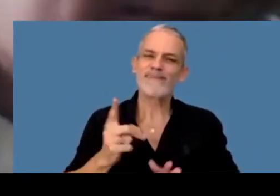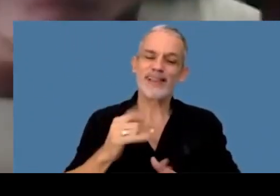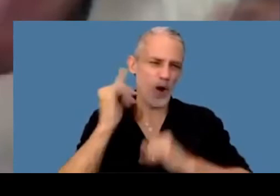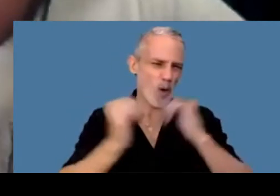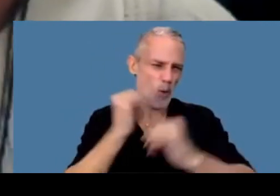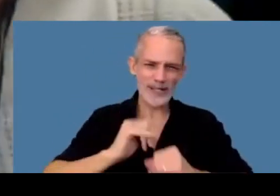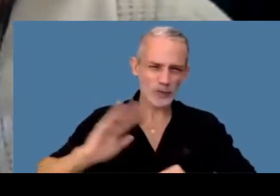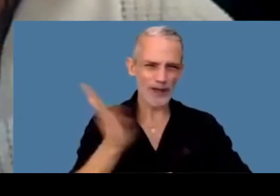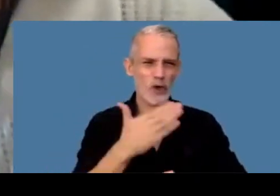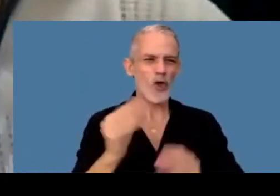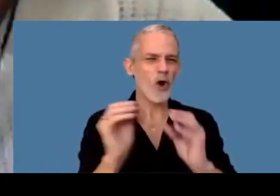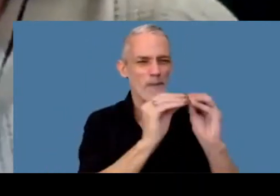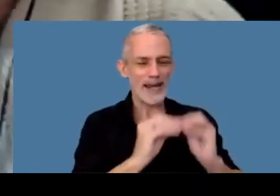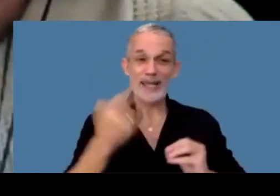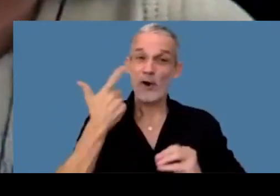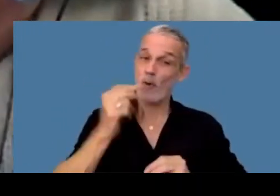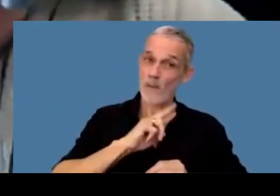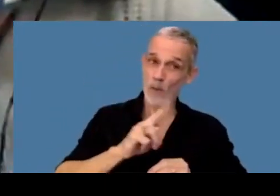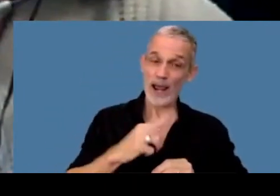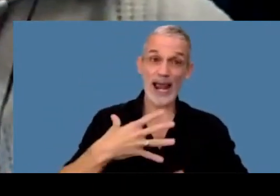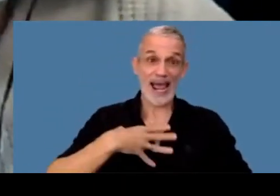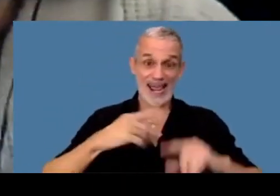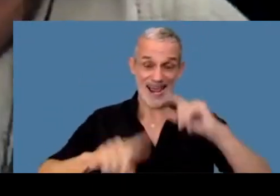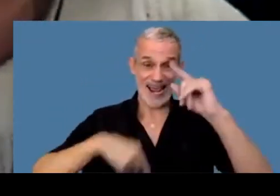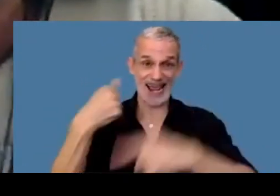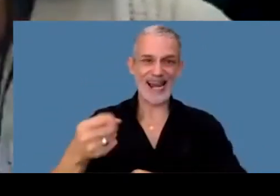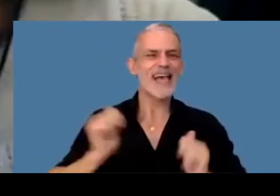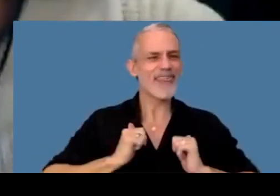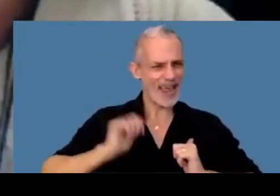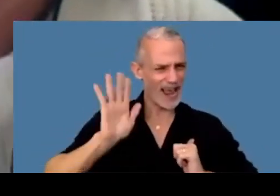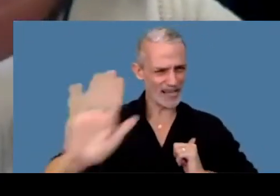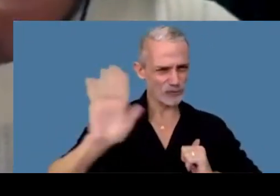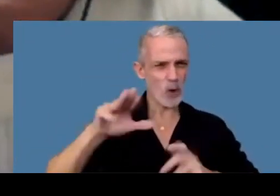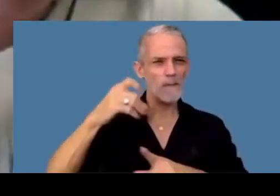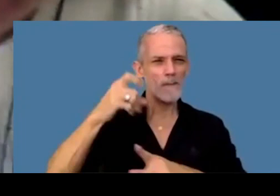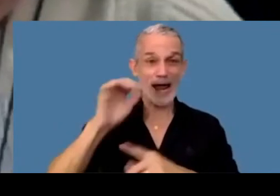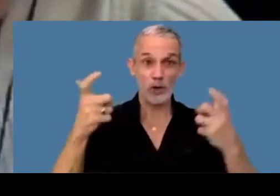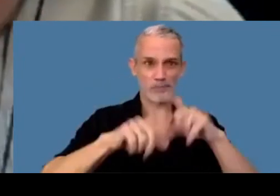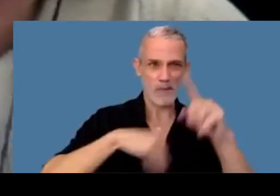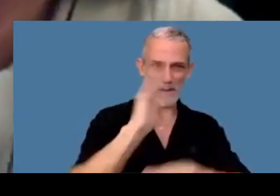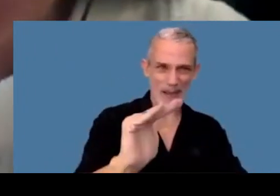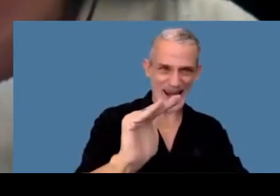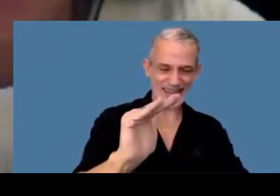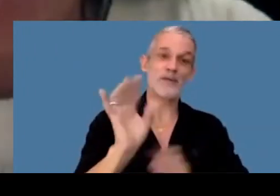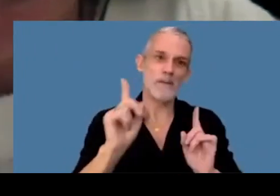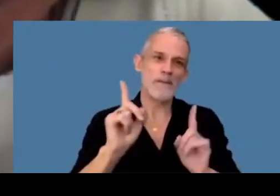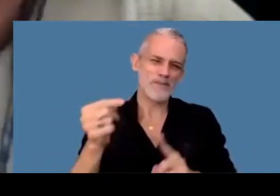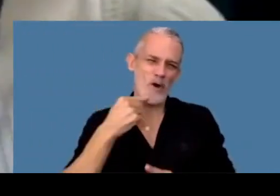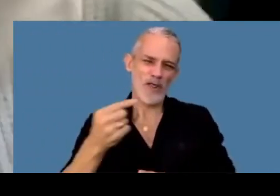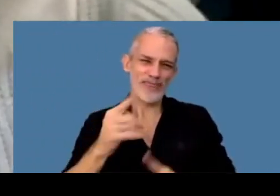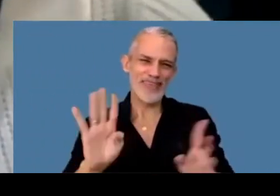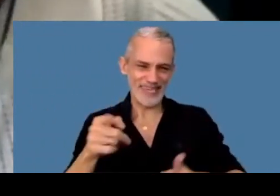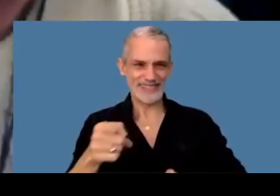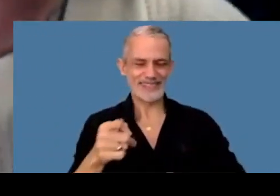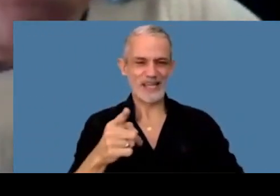las compañeras que la clase que viene te damos descanso. La reunión que viene, es cierto, como vos lo dijiste, iba